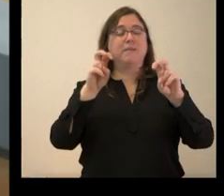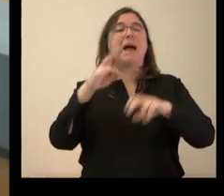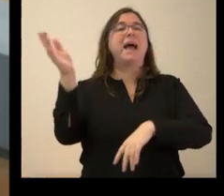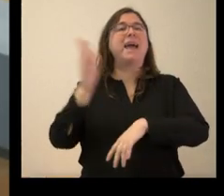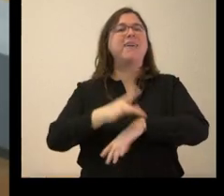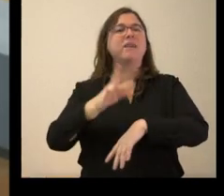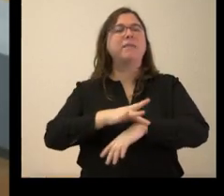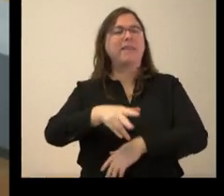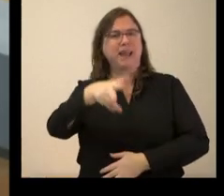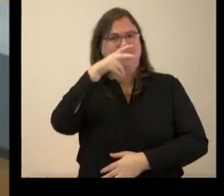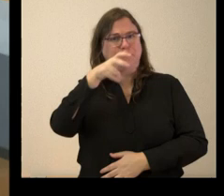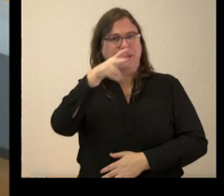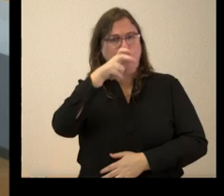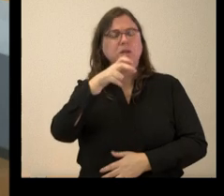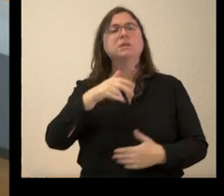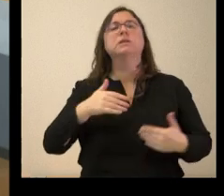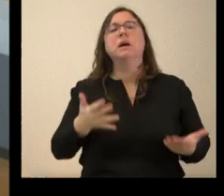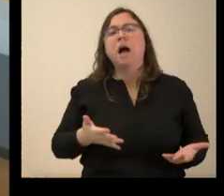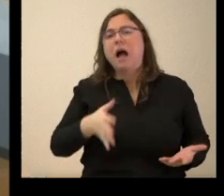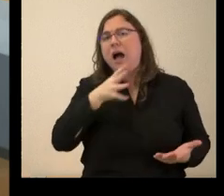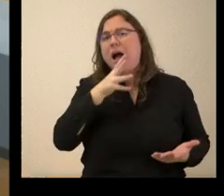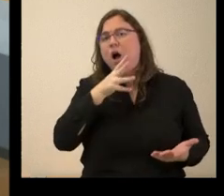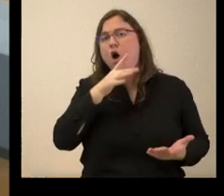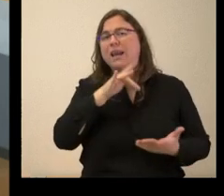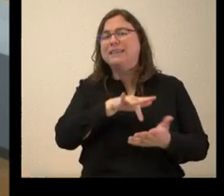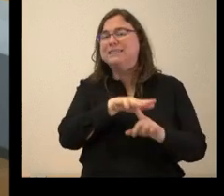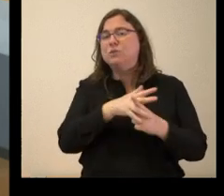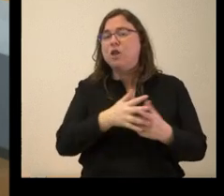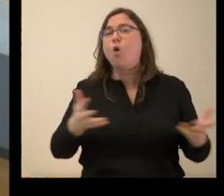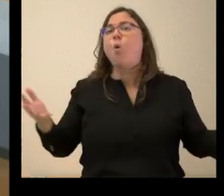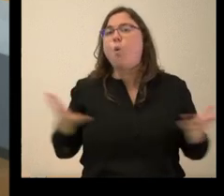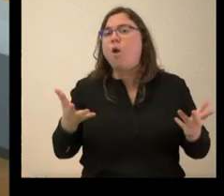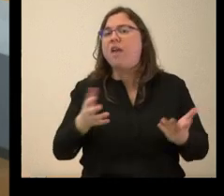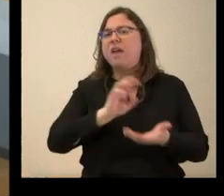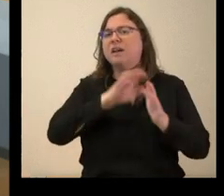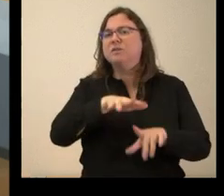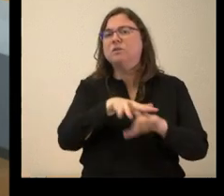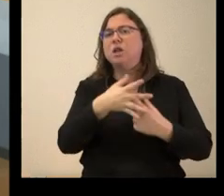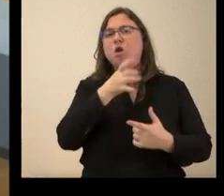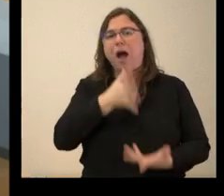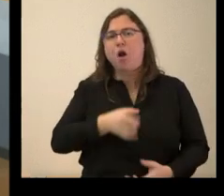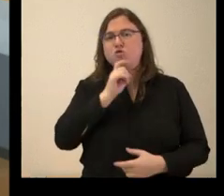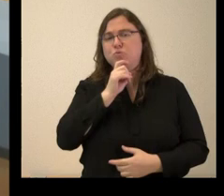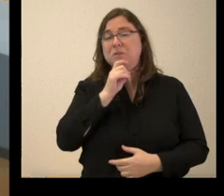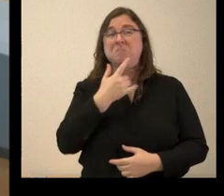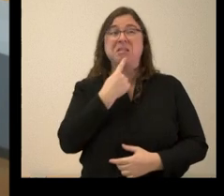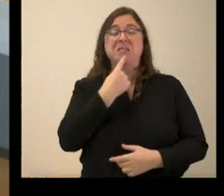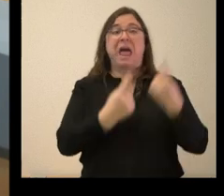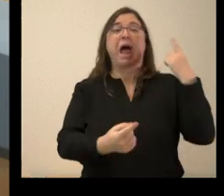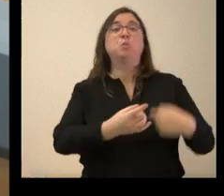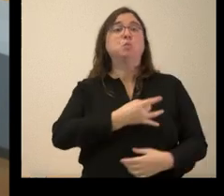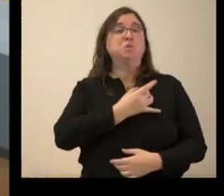respiratorias en qué momento se encuentra ahora las urgencias sanitarias en Castilla y león porque parece ser que según algún sindicato